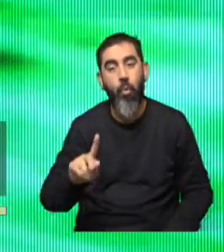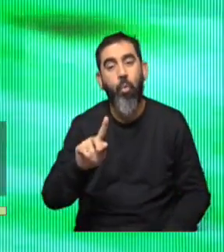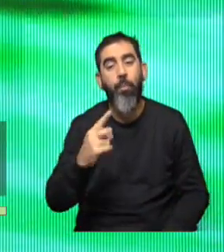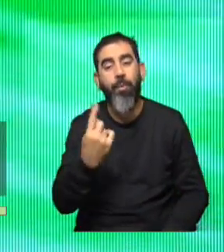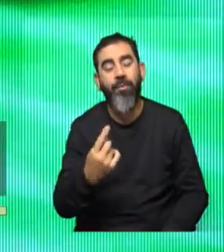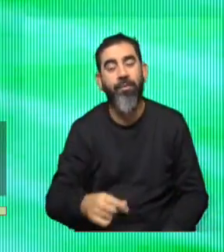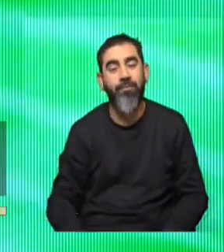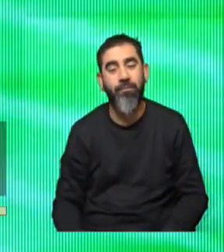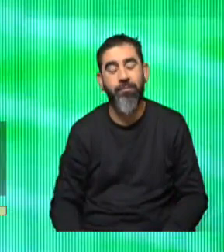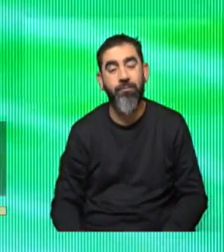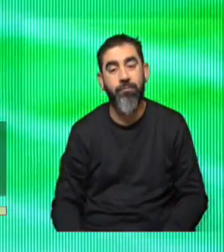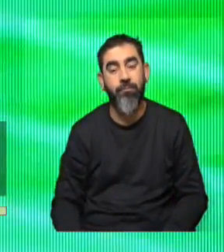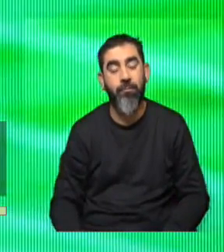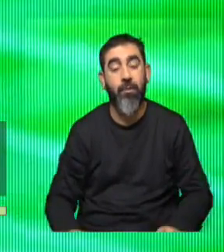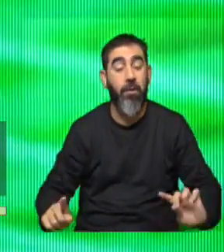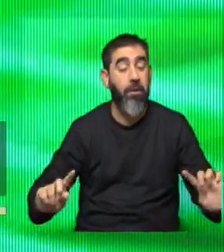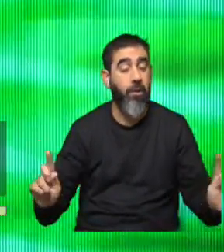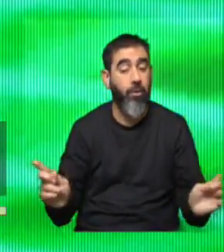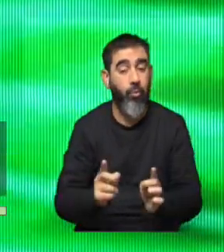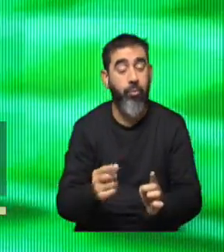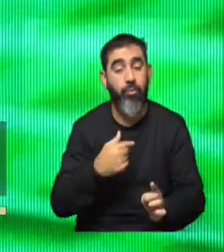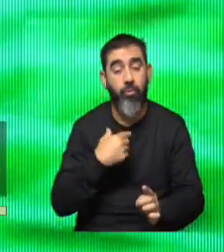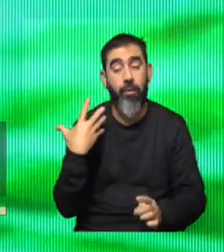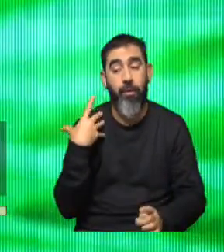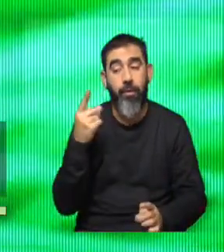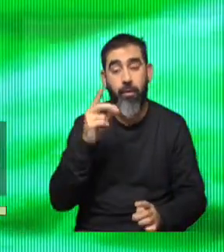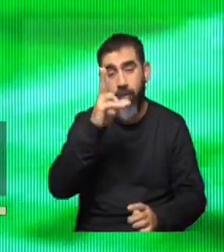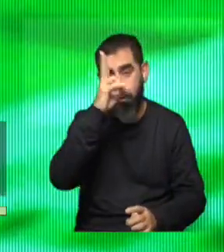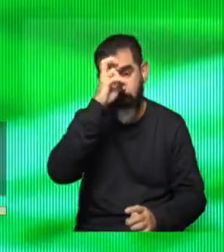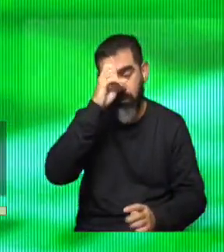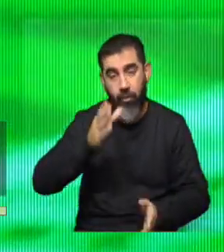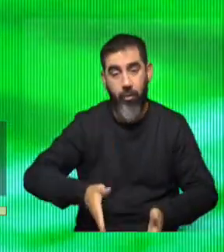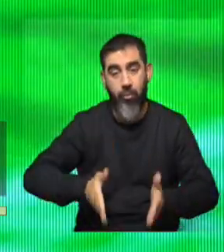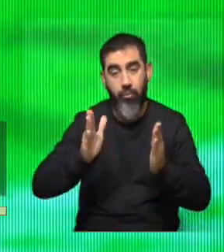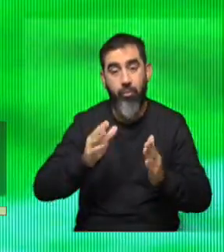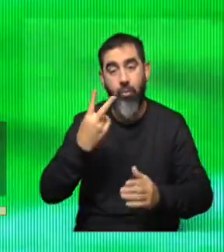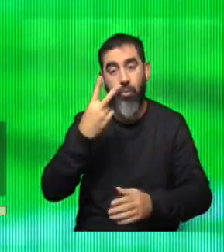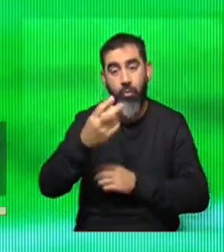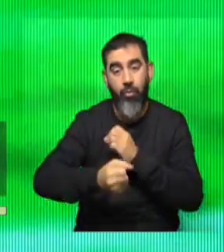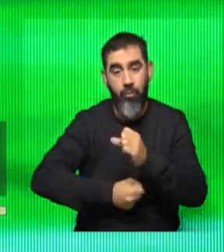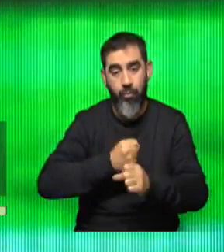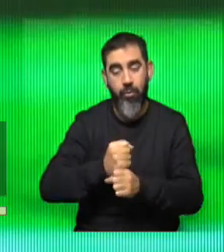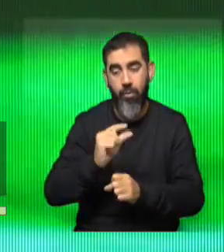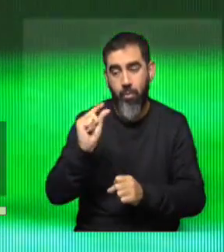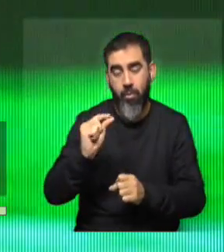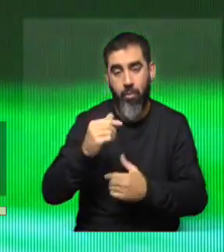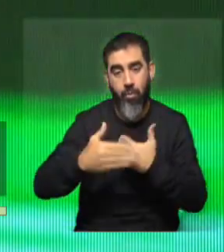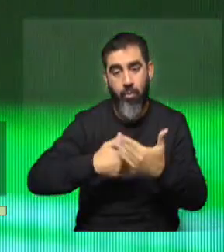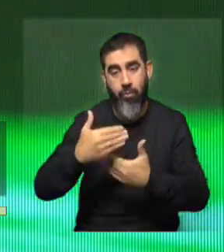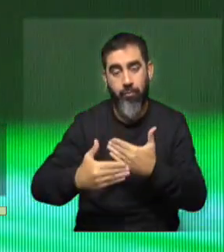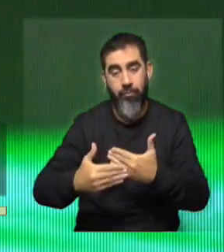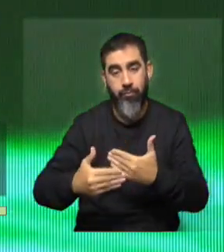acá en resumen yo asumí la dirección del hospital de clínicas llevo dos años y poco ahí